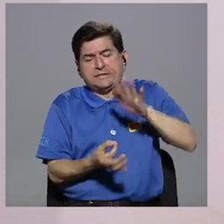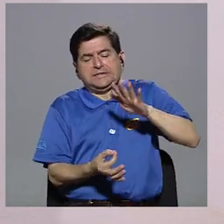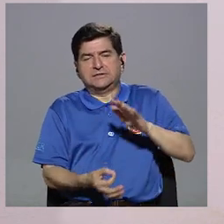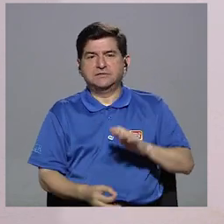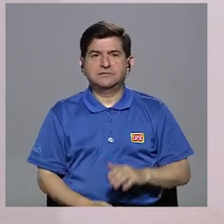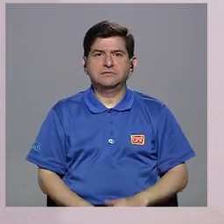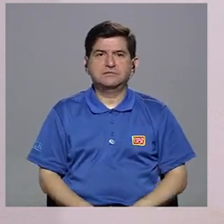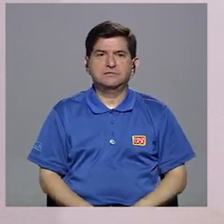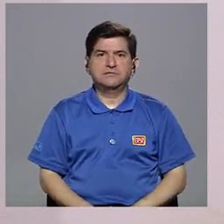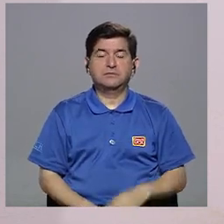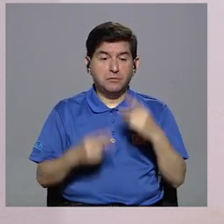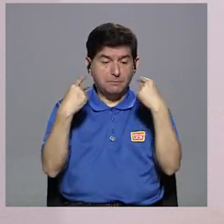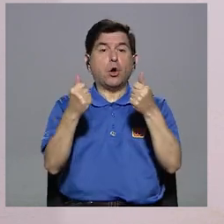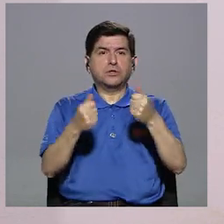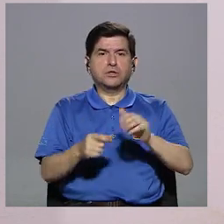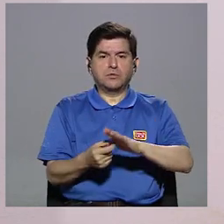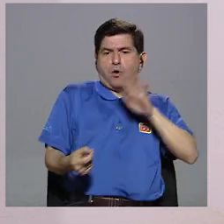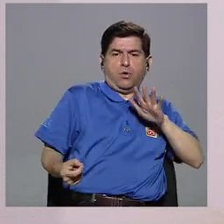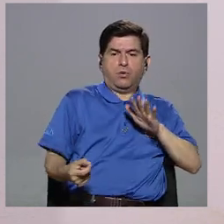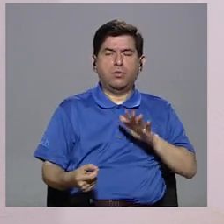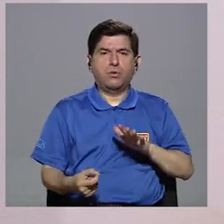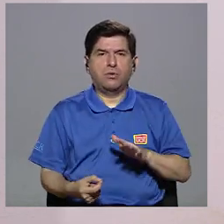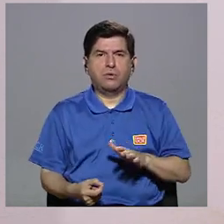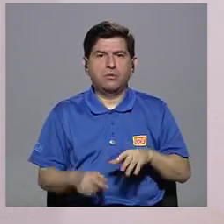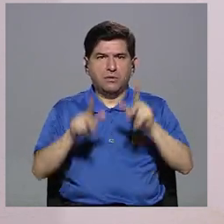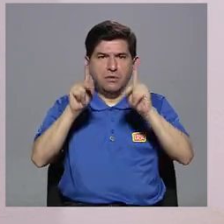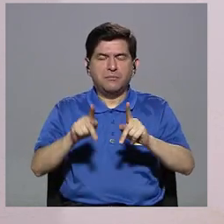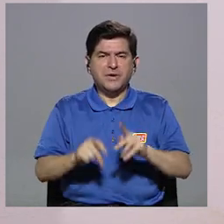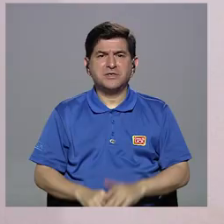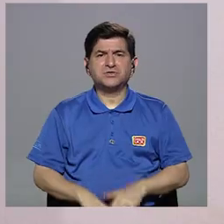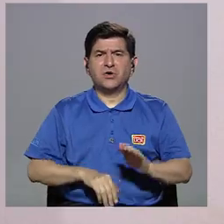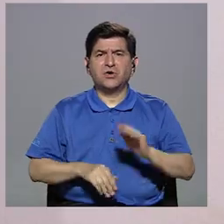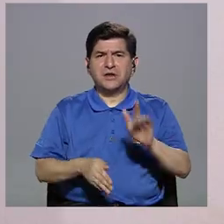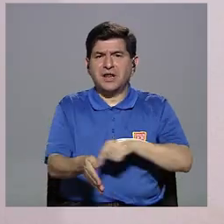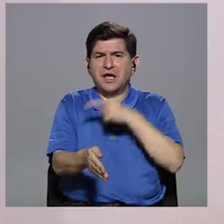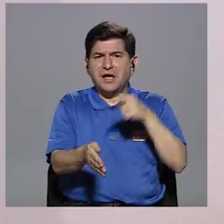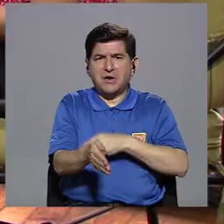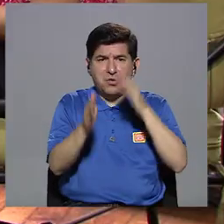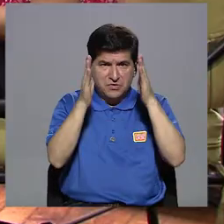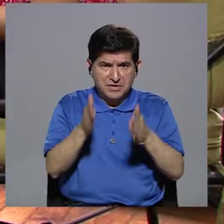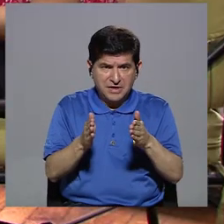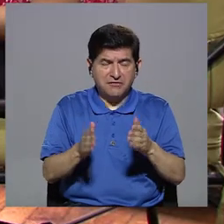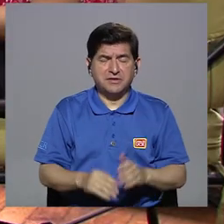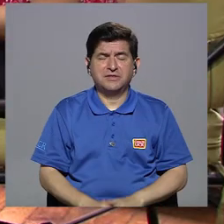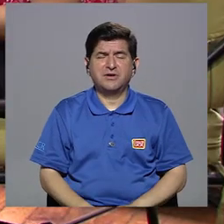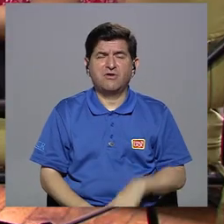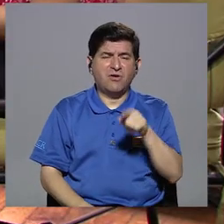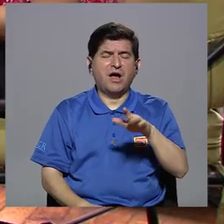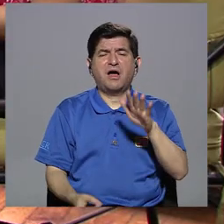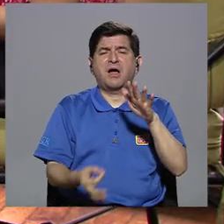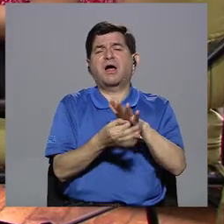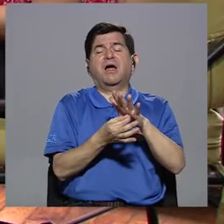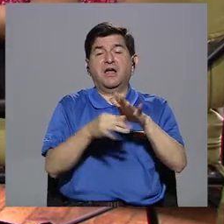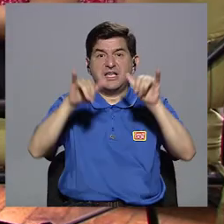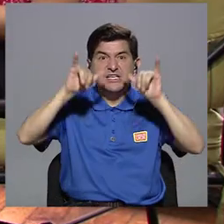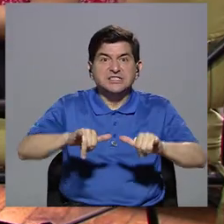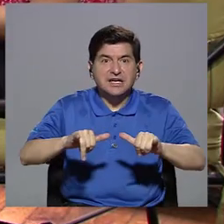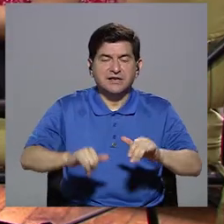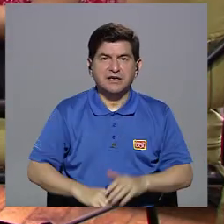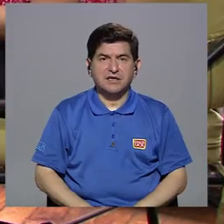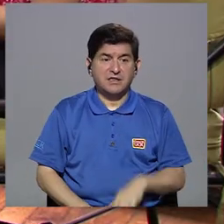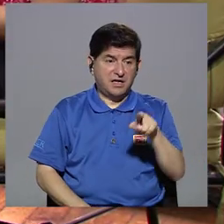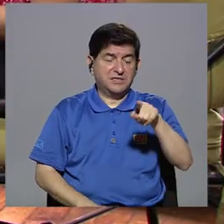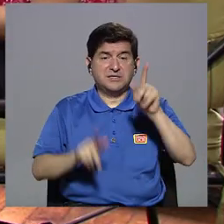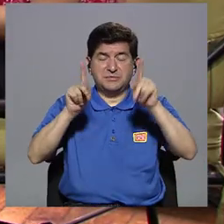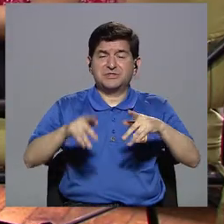una tachuela de inmediato quita el pie en el diabético se pulsa y la pechera se le queda dentro para poner un ejemplo porque